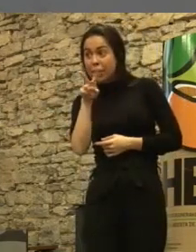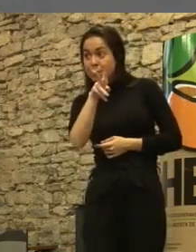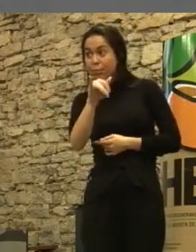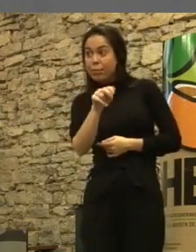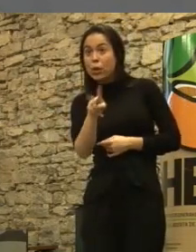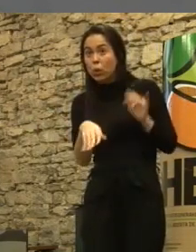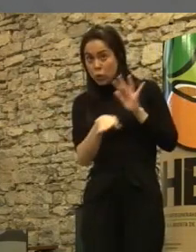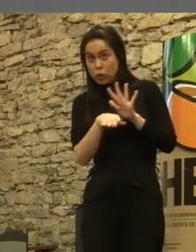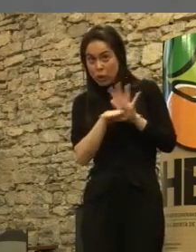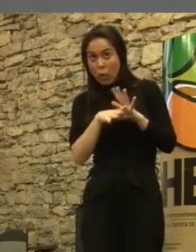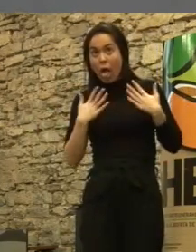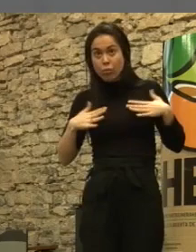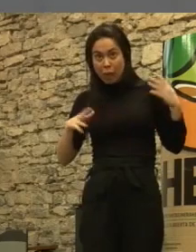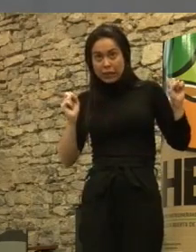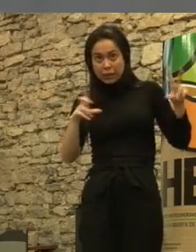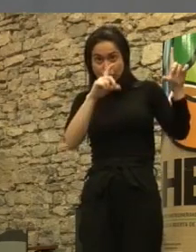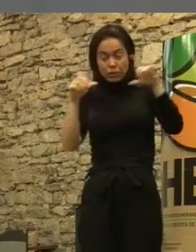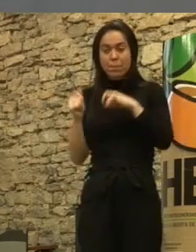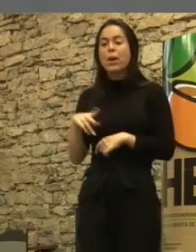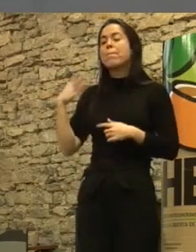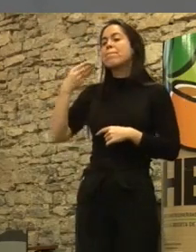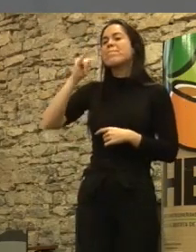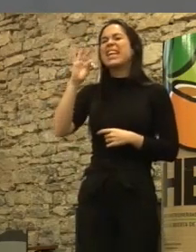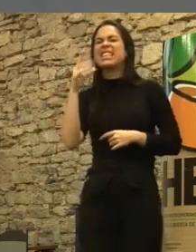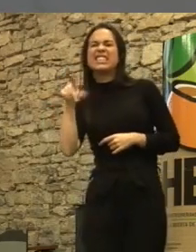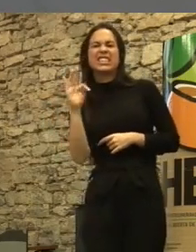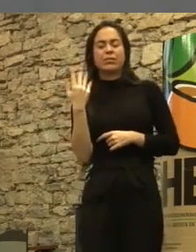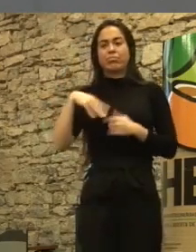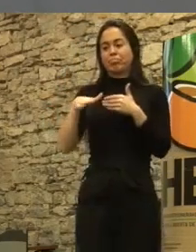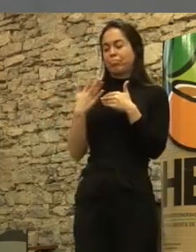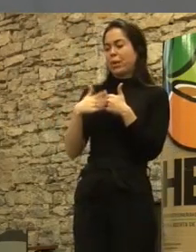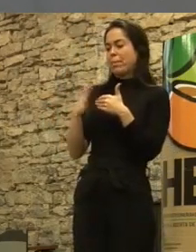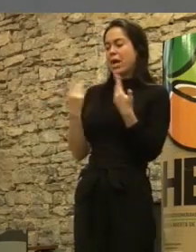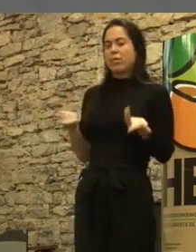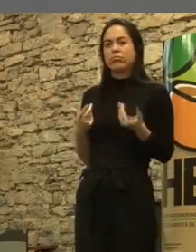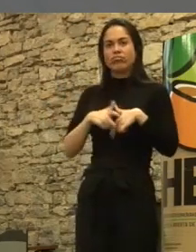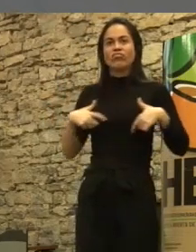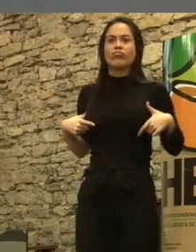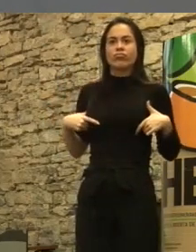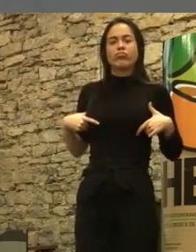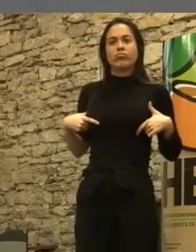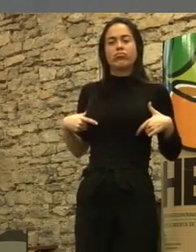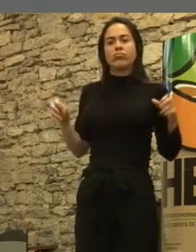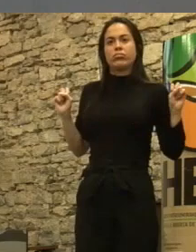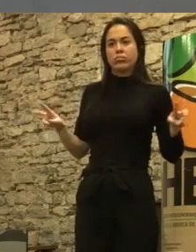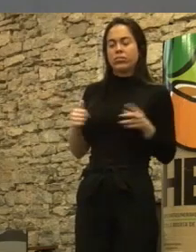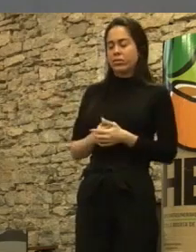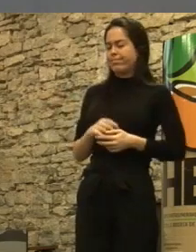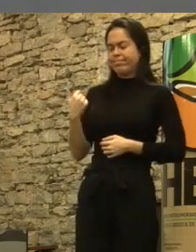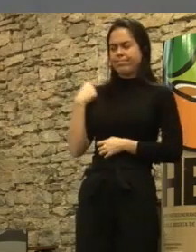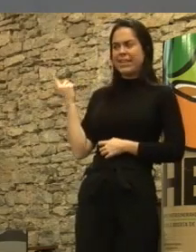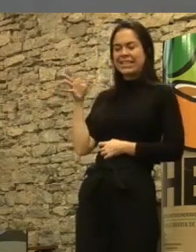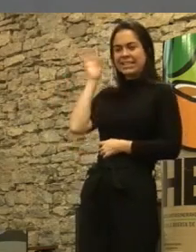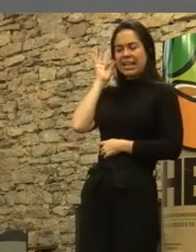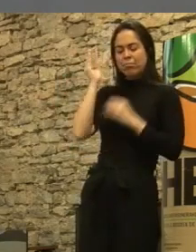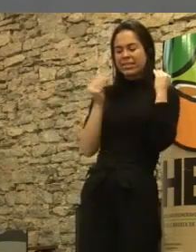afortunadamente. Pues Bild era un periódico con millones de copias, el topless era un clásico y ella dijo, no, no, no, guys, no. Y